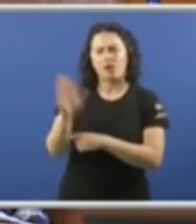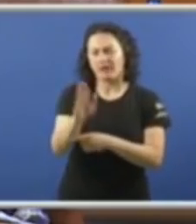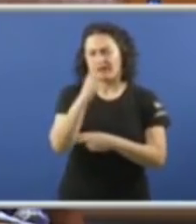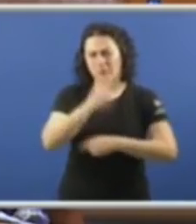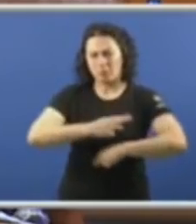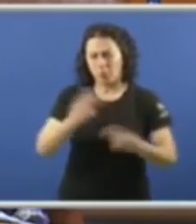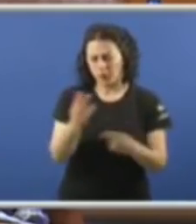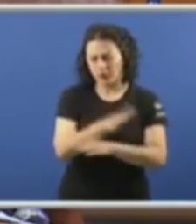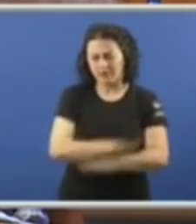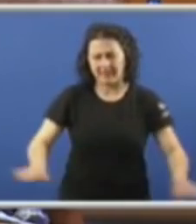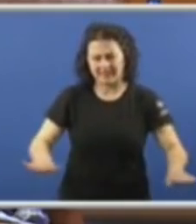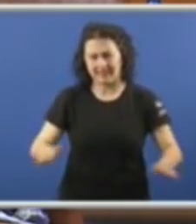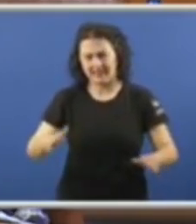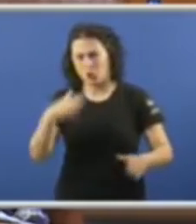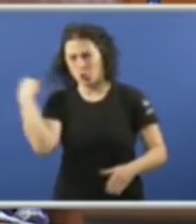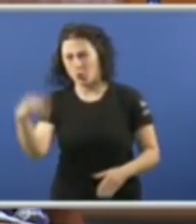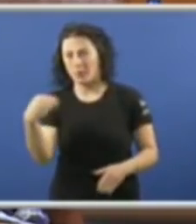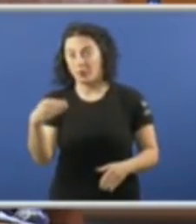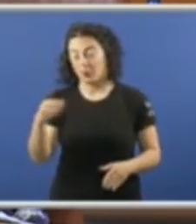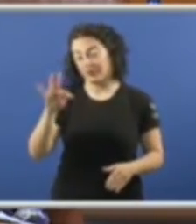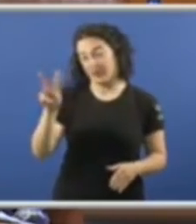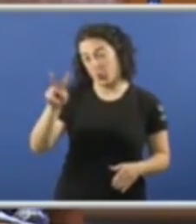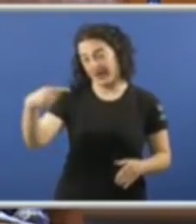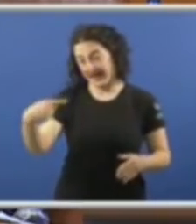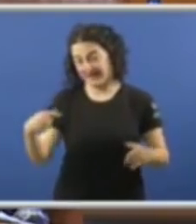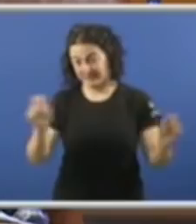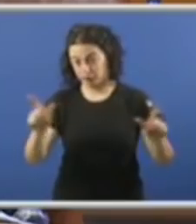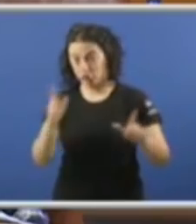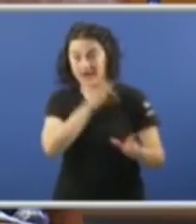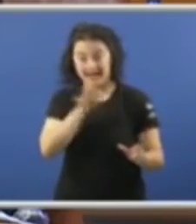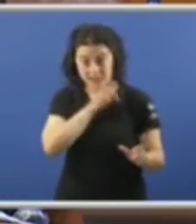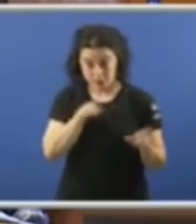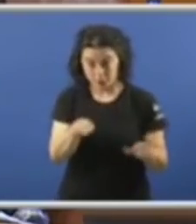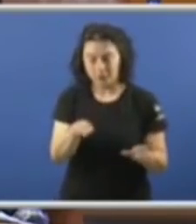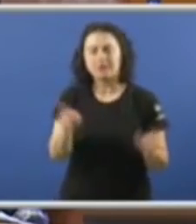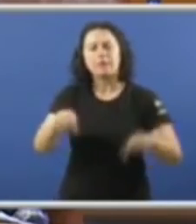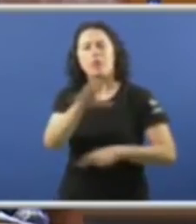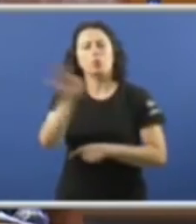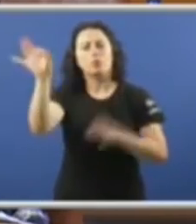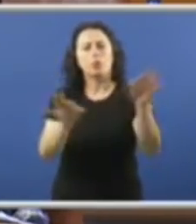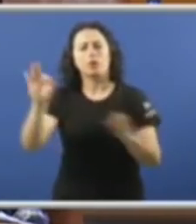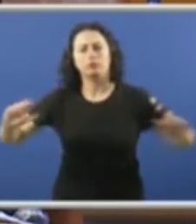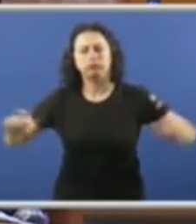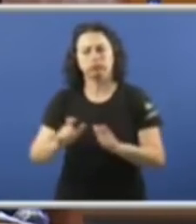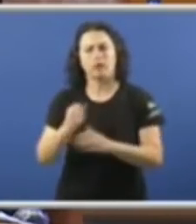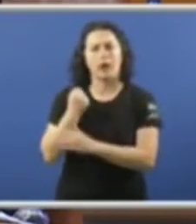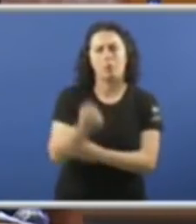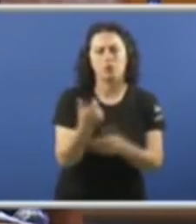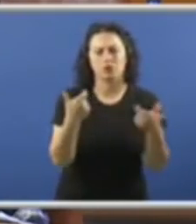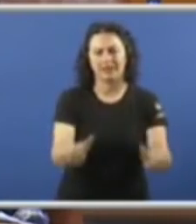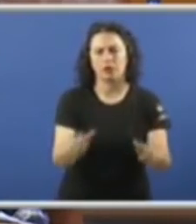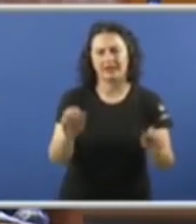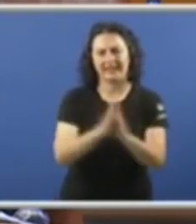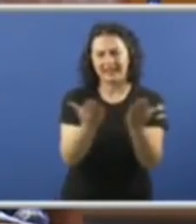público infantil e juvenil da TVG, reduciu máis dun 50% o apoio ao sector do